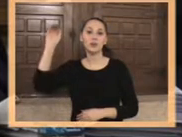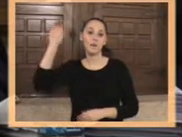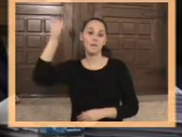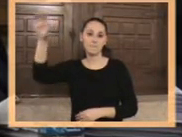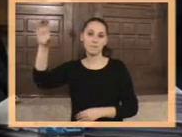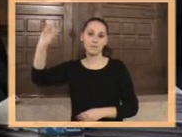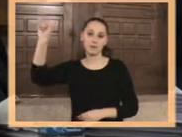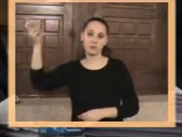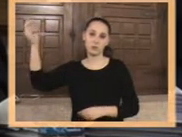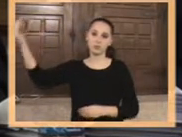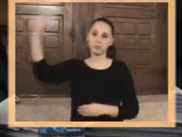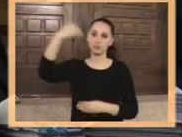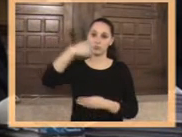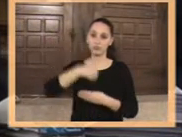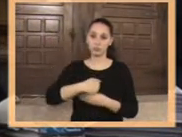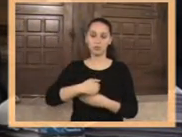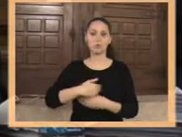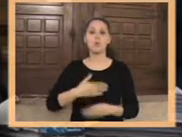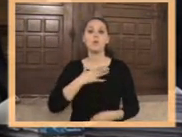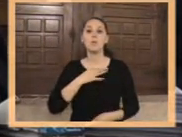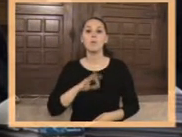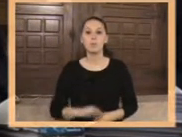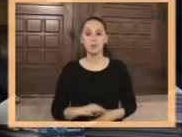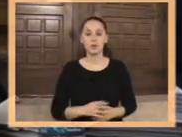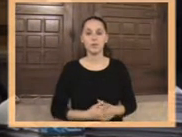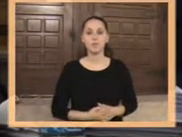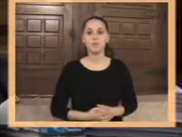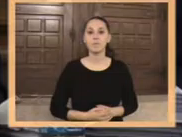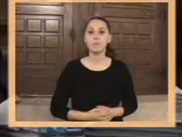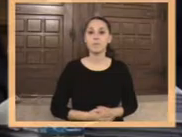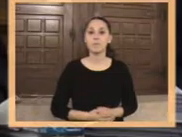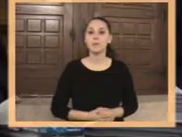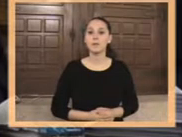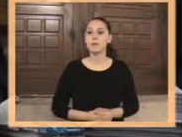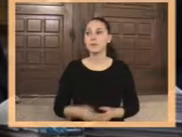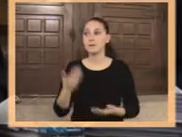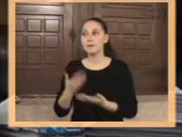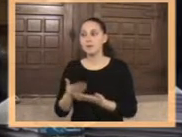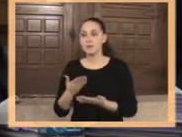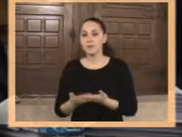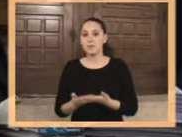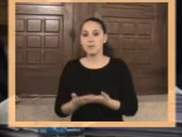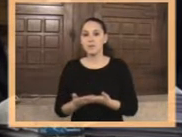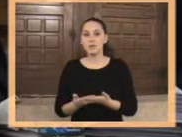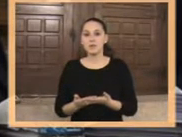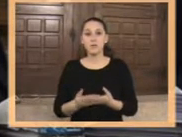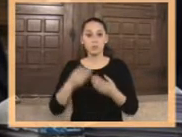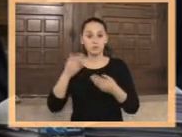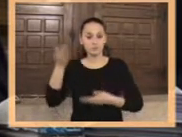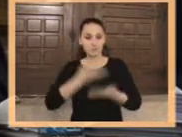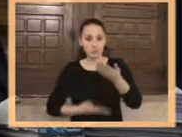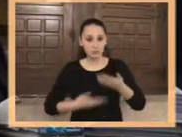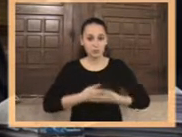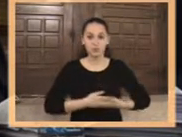el Gobierno de la Unión Europea con Turquía. Exposición de motivos. Manifestamos nuestra solidaridad con los centenares de miles